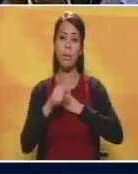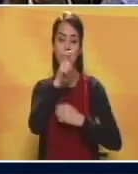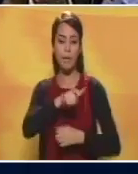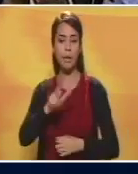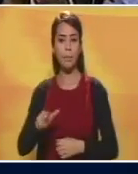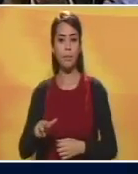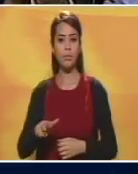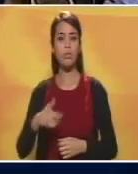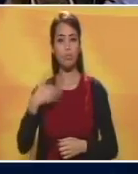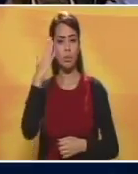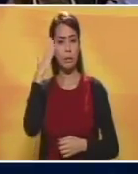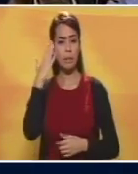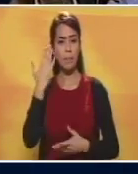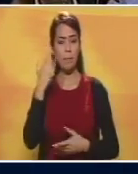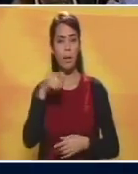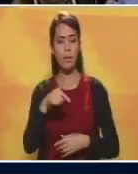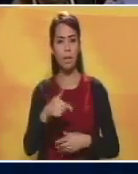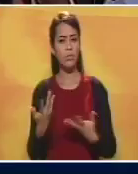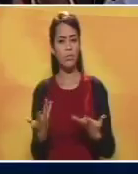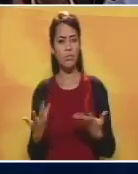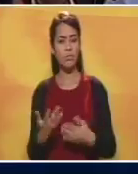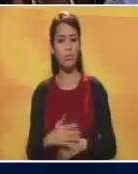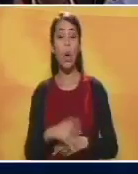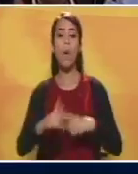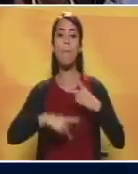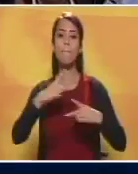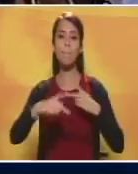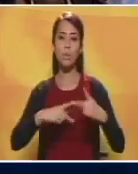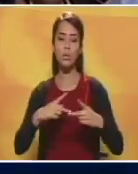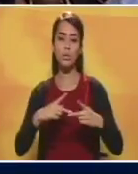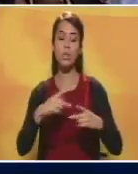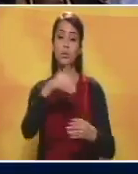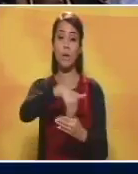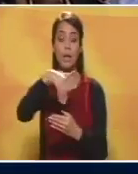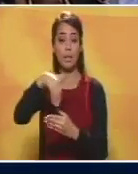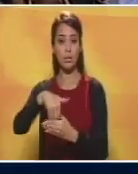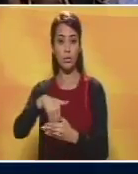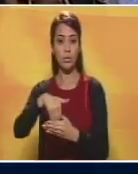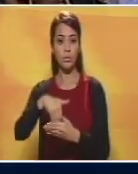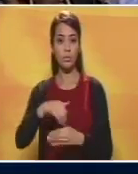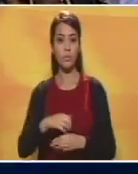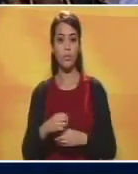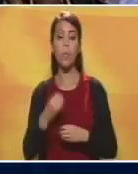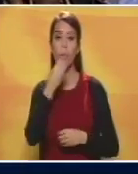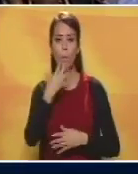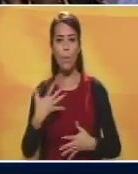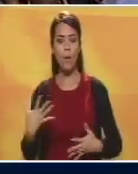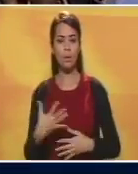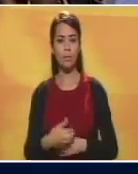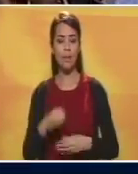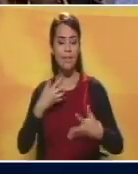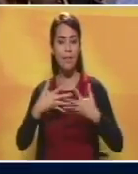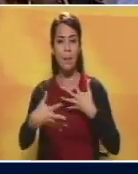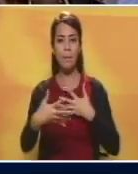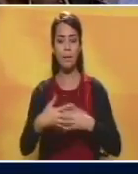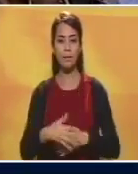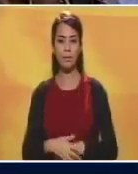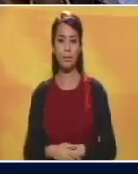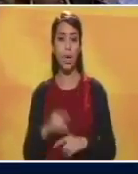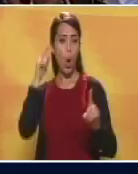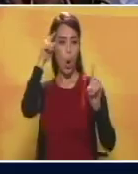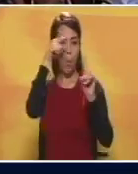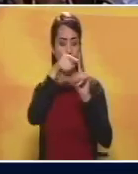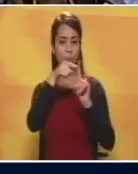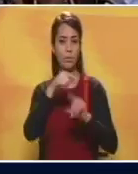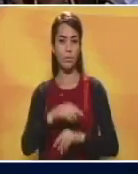gente entienda que este tiene que ser un proceso electoral sano, transparente,